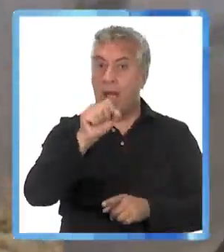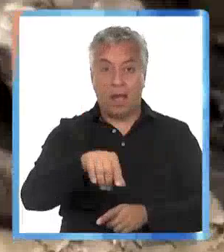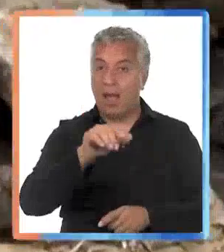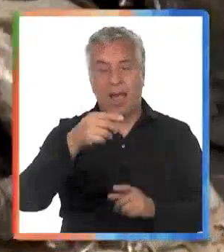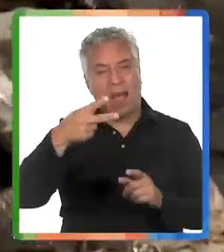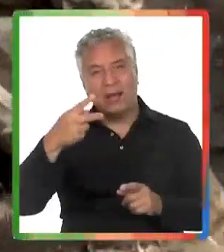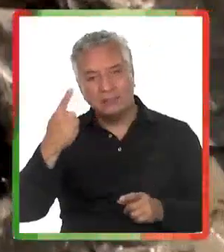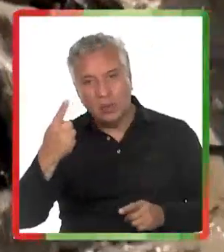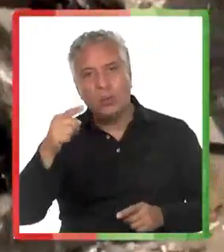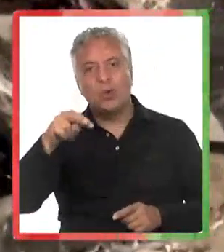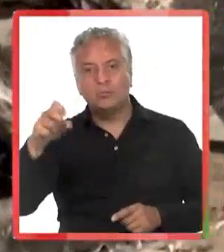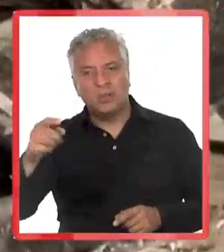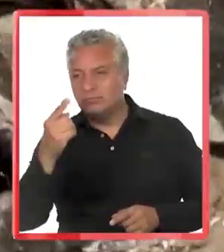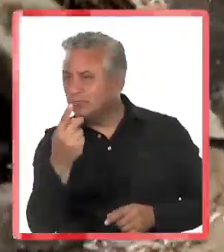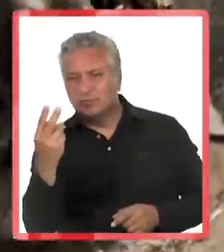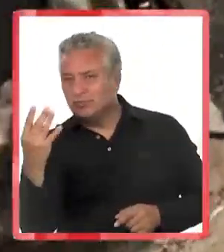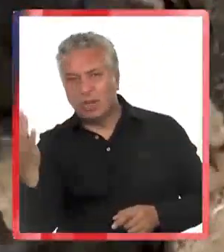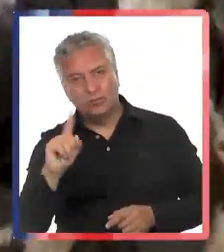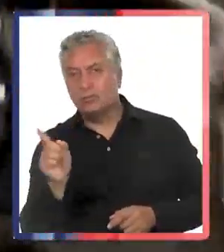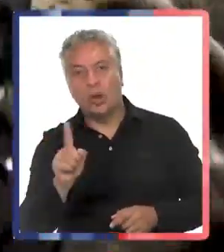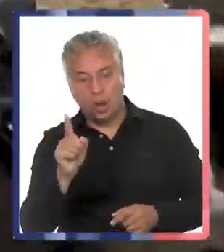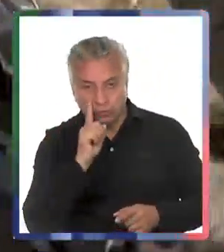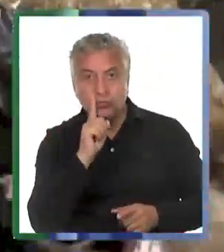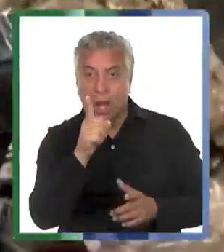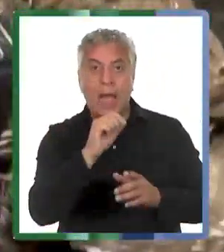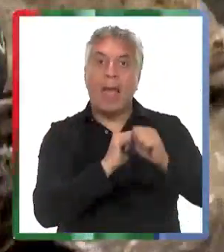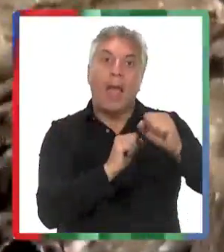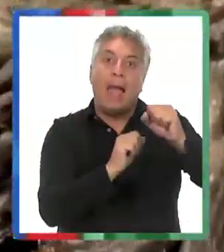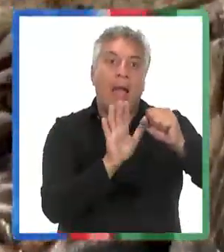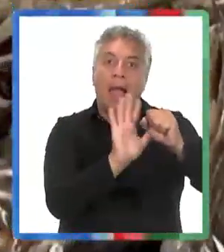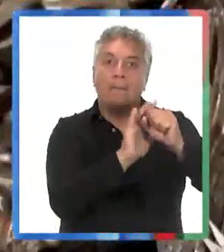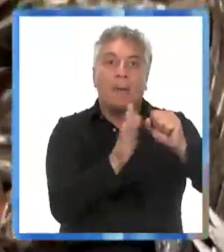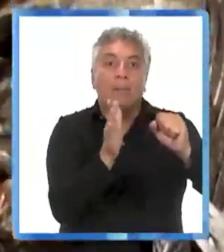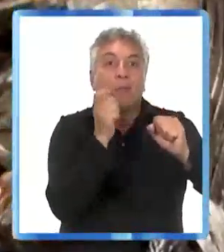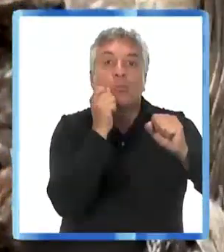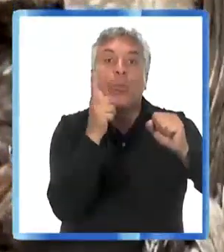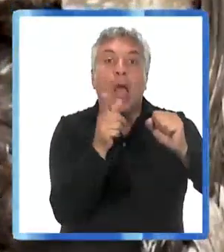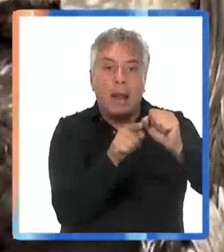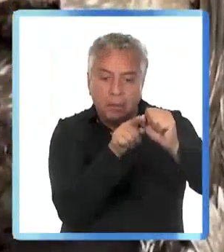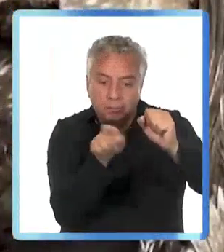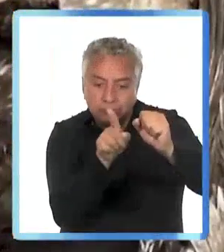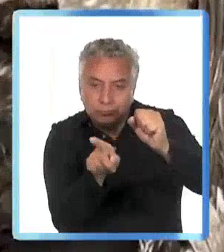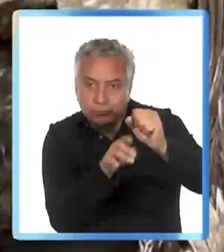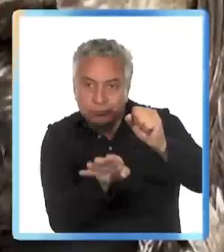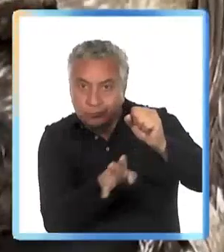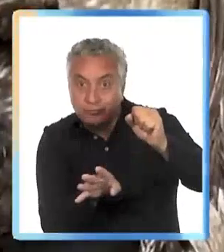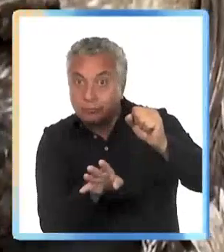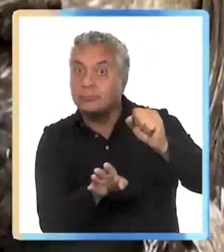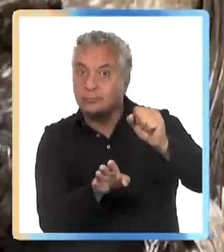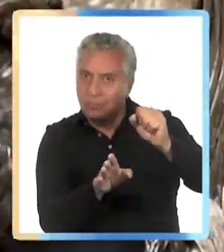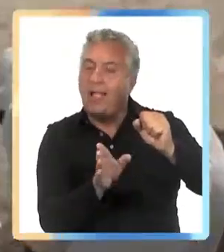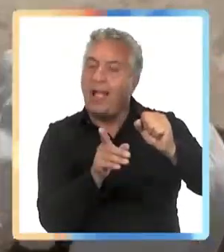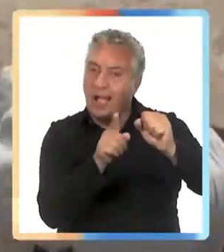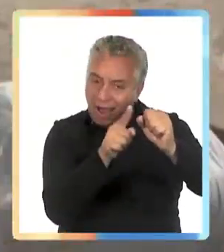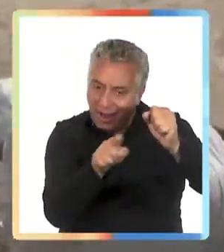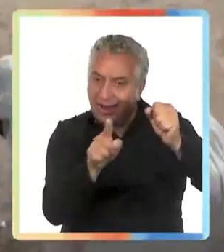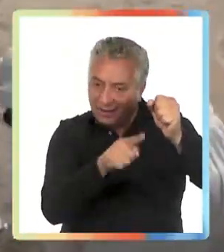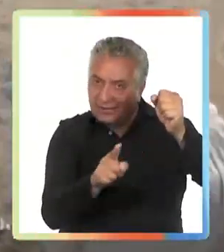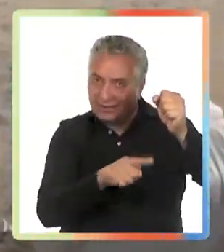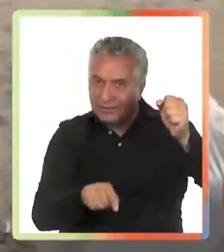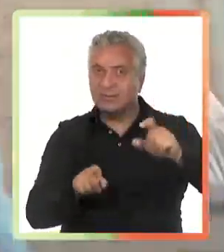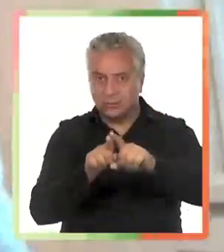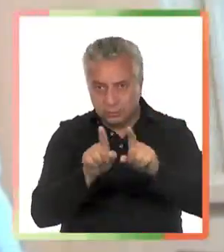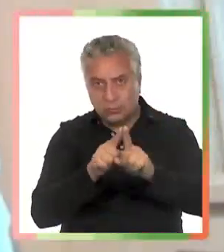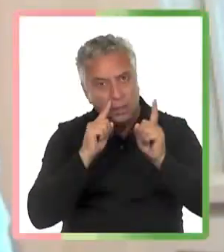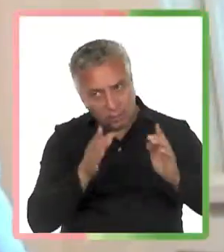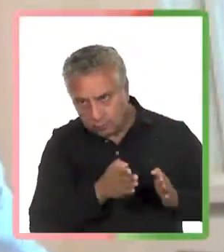A que tenemos, H1N1, H3N2, etcétera, queda como A nomás, pero no tipificable. Eso también es sospechoso y ahí hay instrucciones